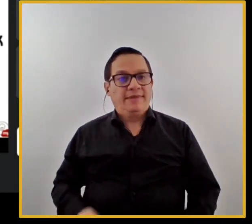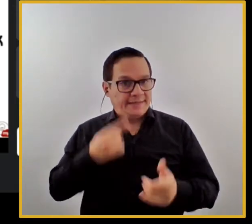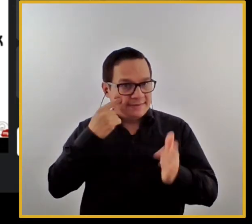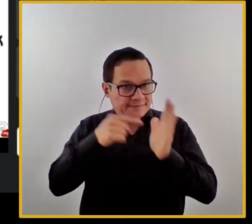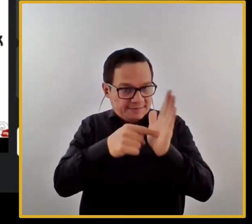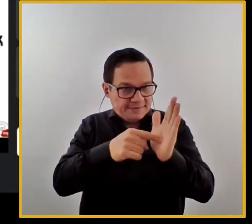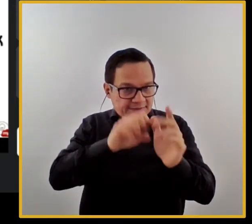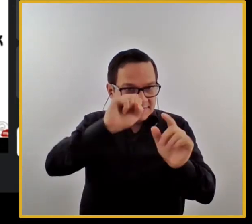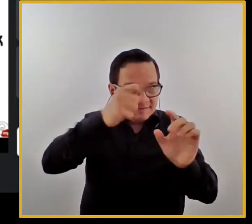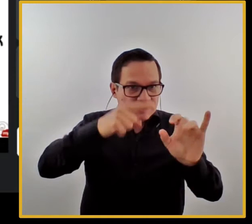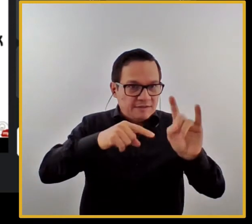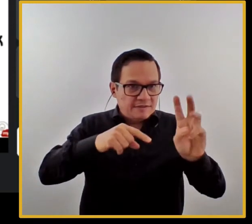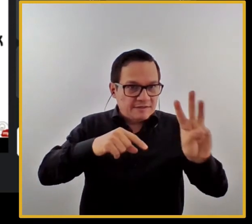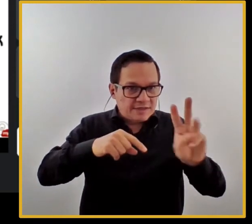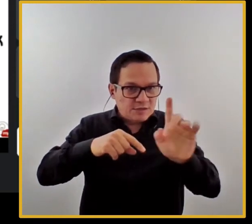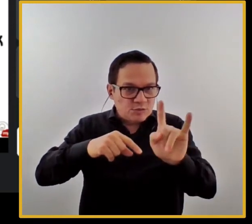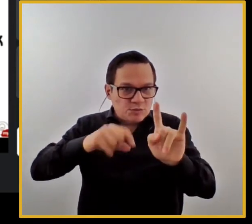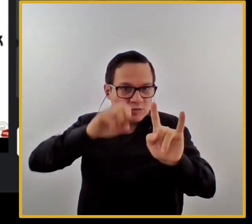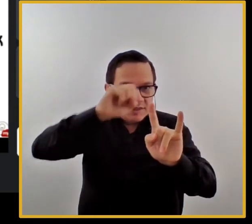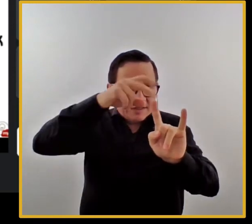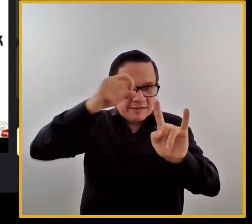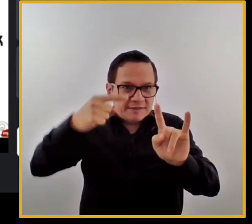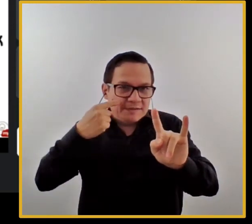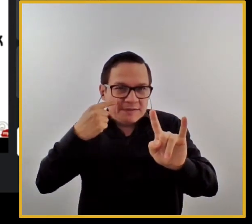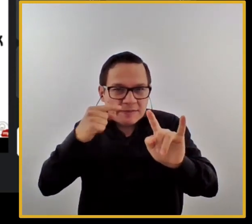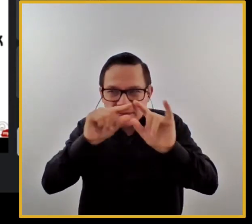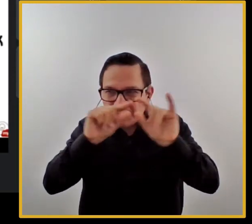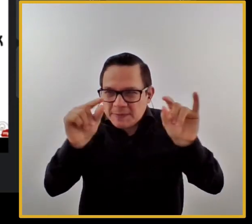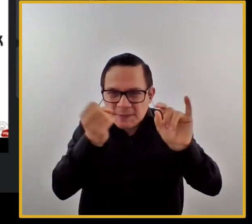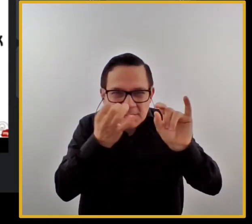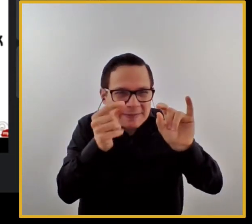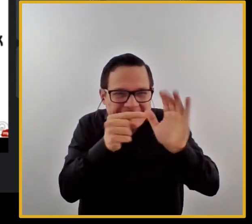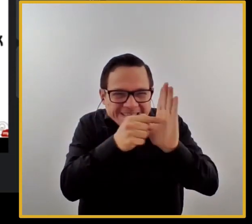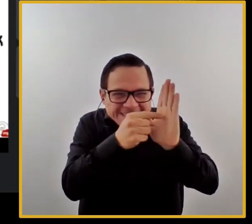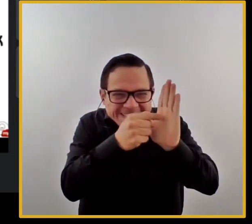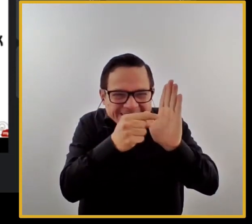¿Sí? U por d más 3ux a la 3 por